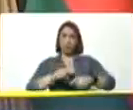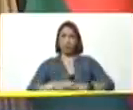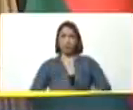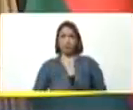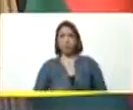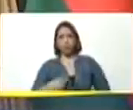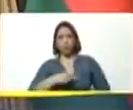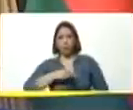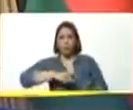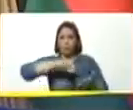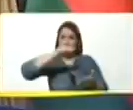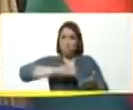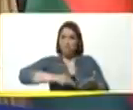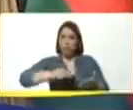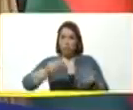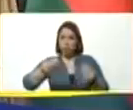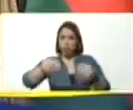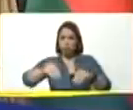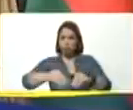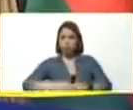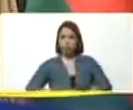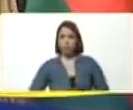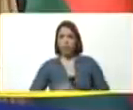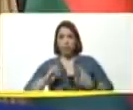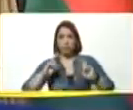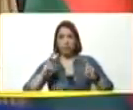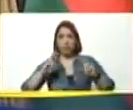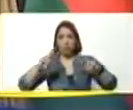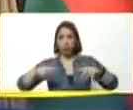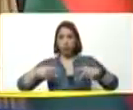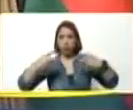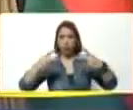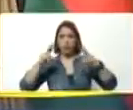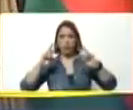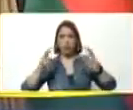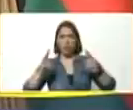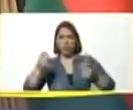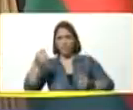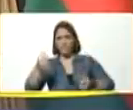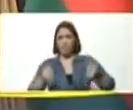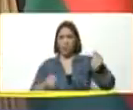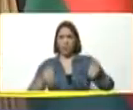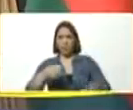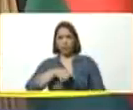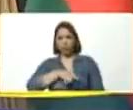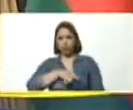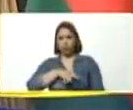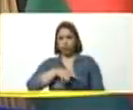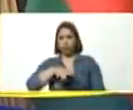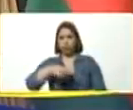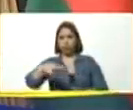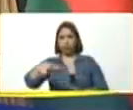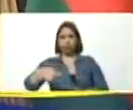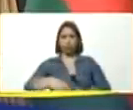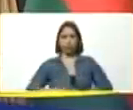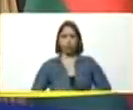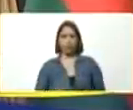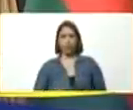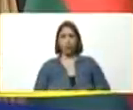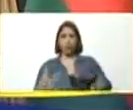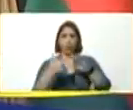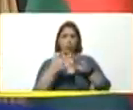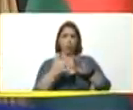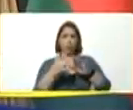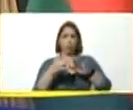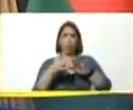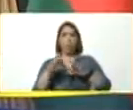Hemos firmado un acuerdo de temas nuevos en materia de transporte aéreo, de conexión entre